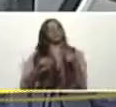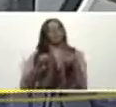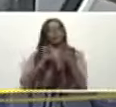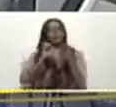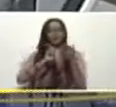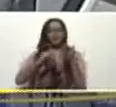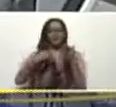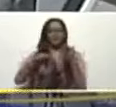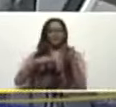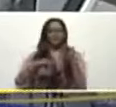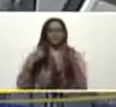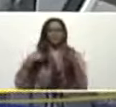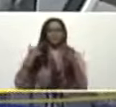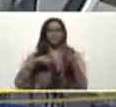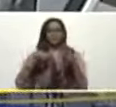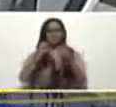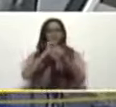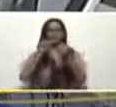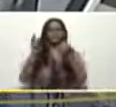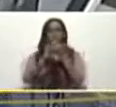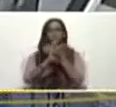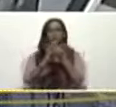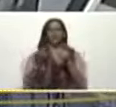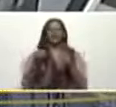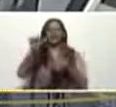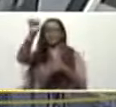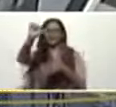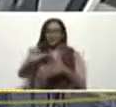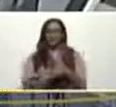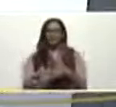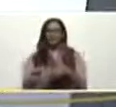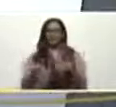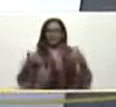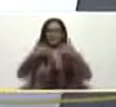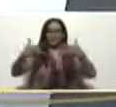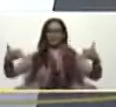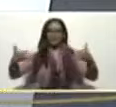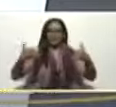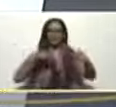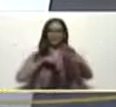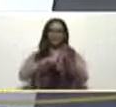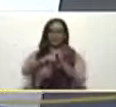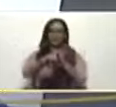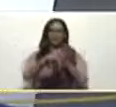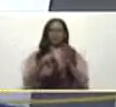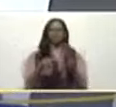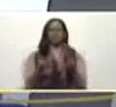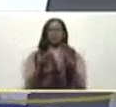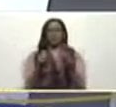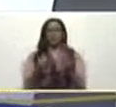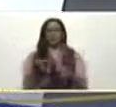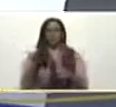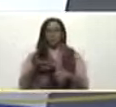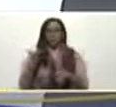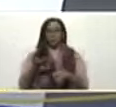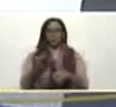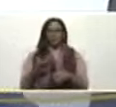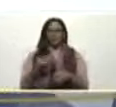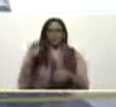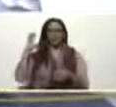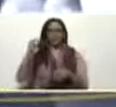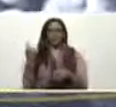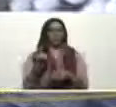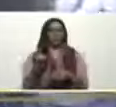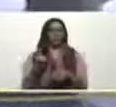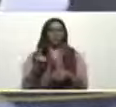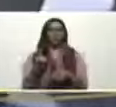un software que es para análisis de traza de disparo, que es muy importante, en el país es único,